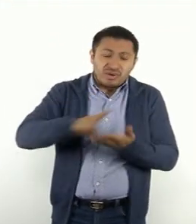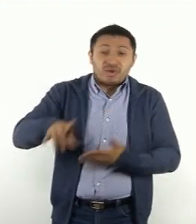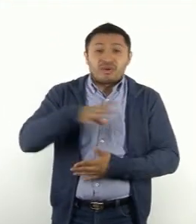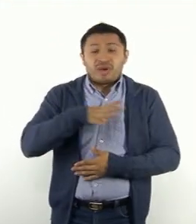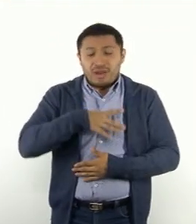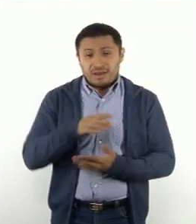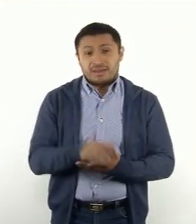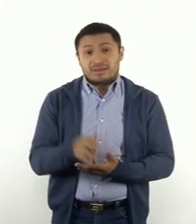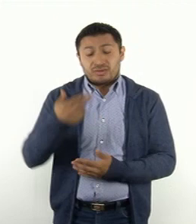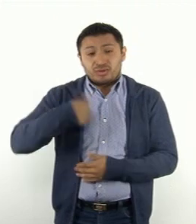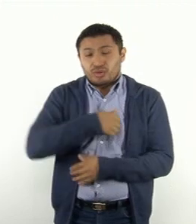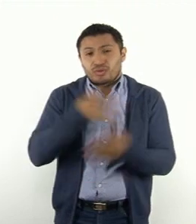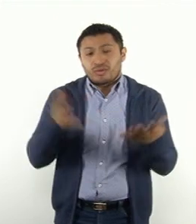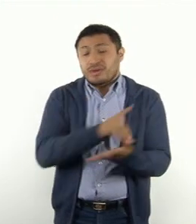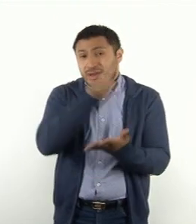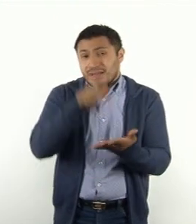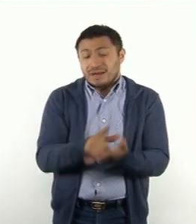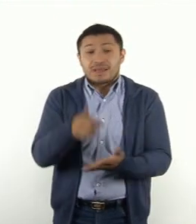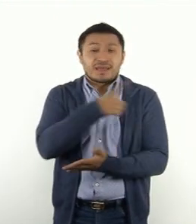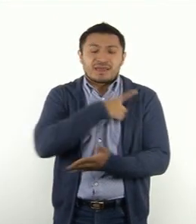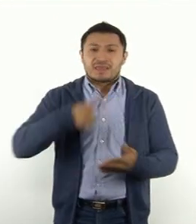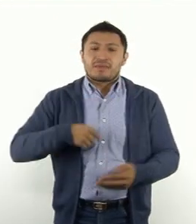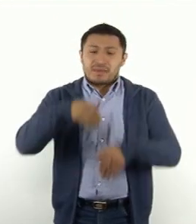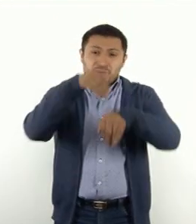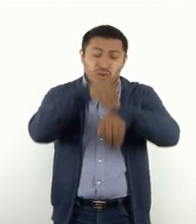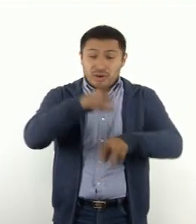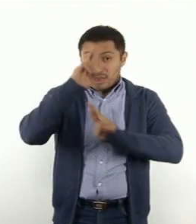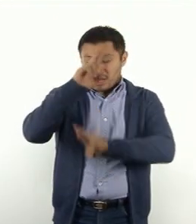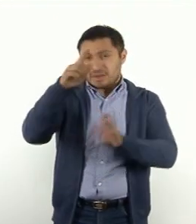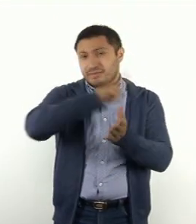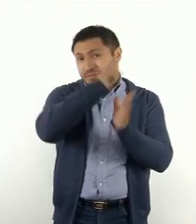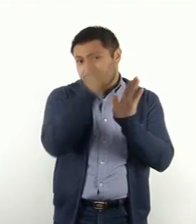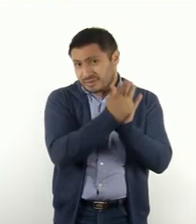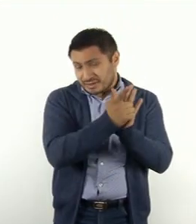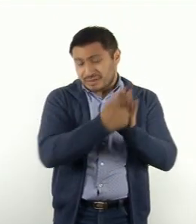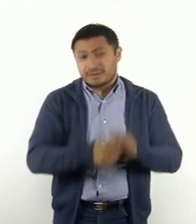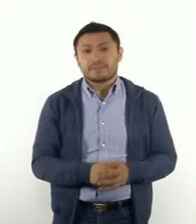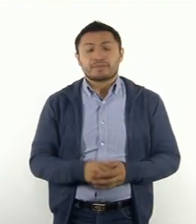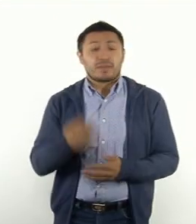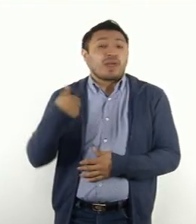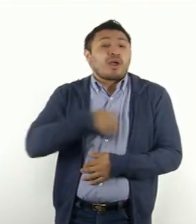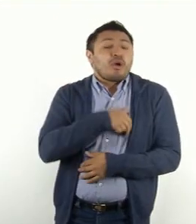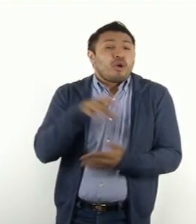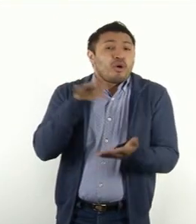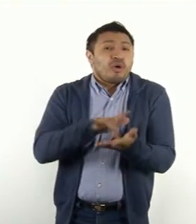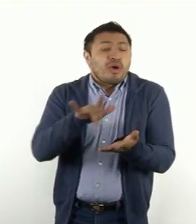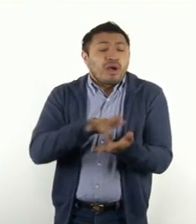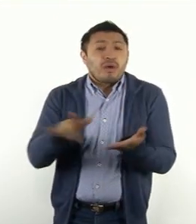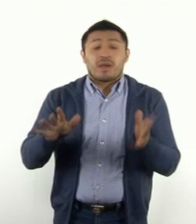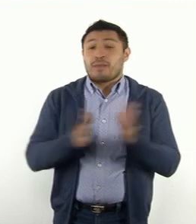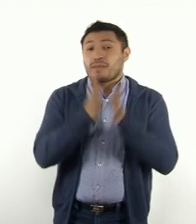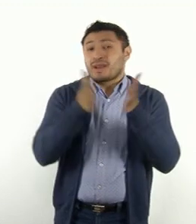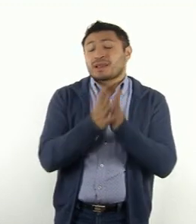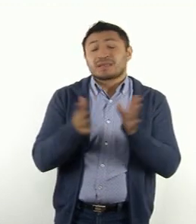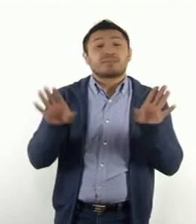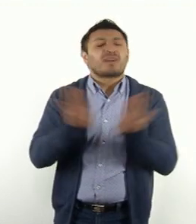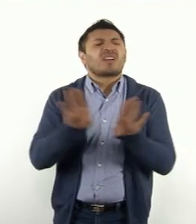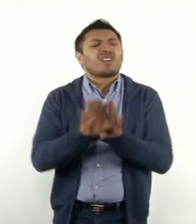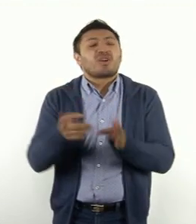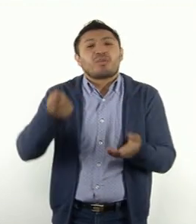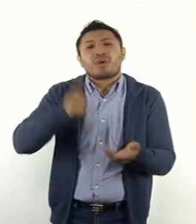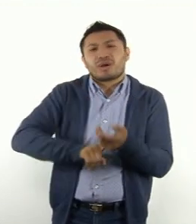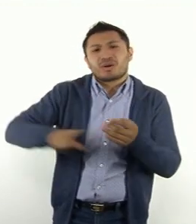lo tanto las obedecemos. ¿Cuál es nuestra participación entonces en la existencia del Estado de